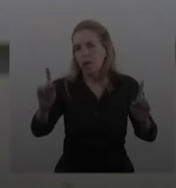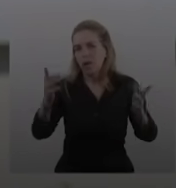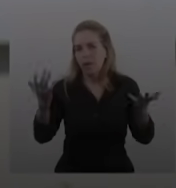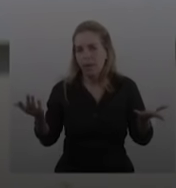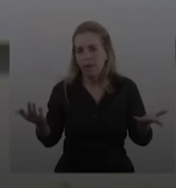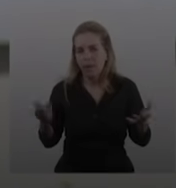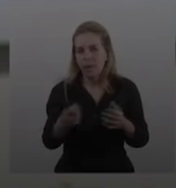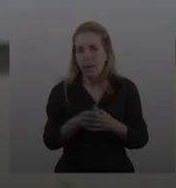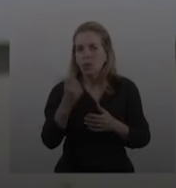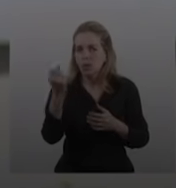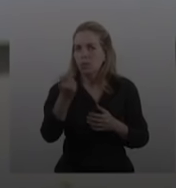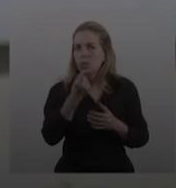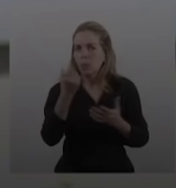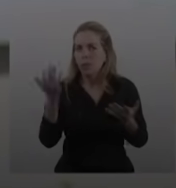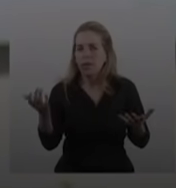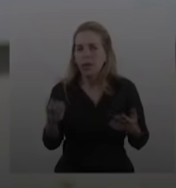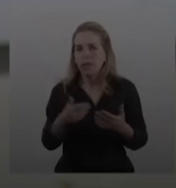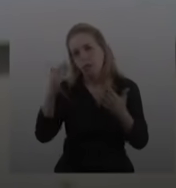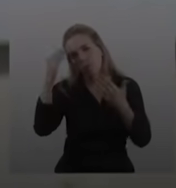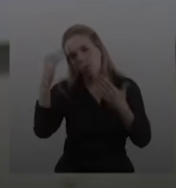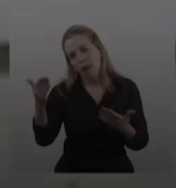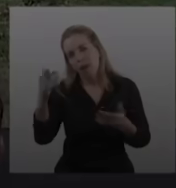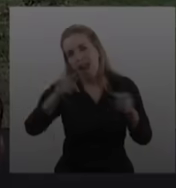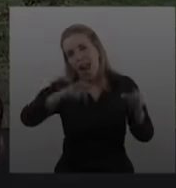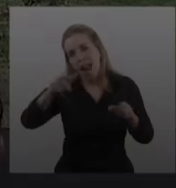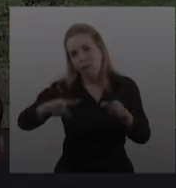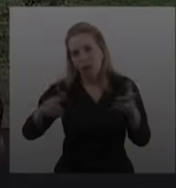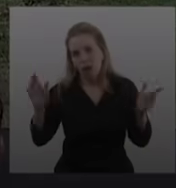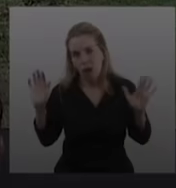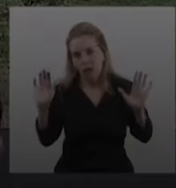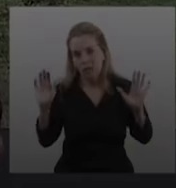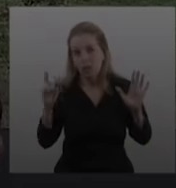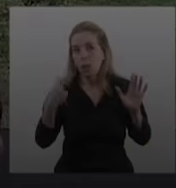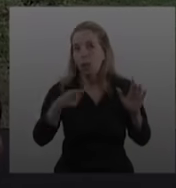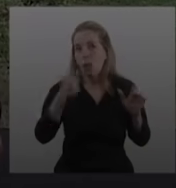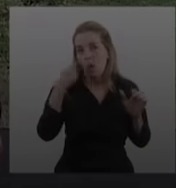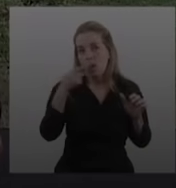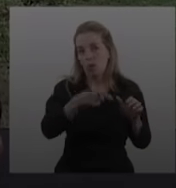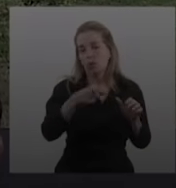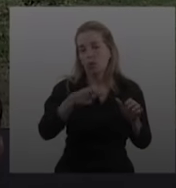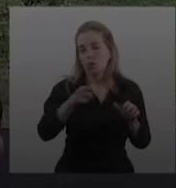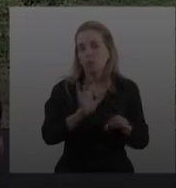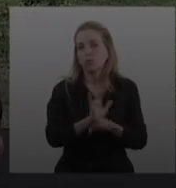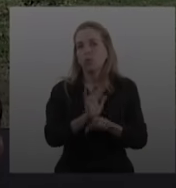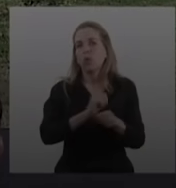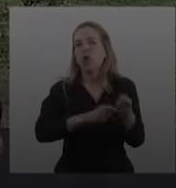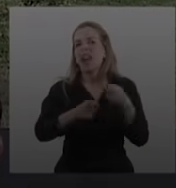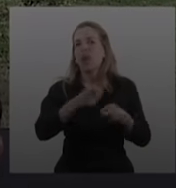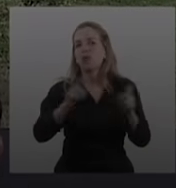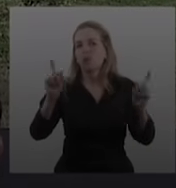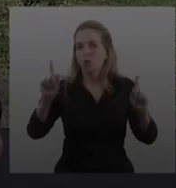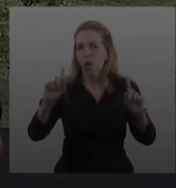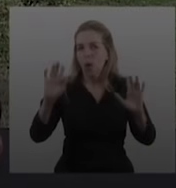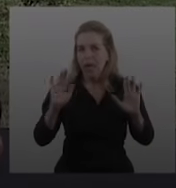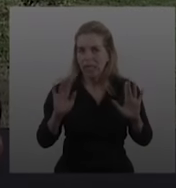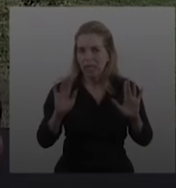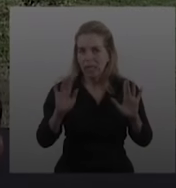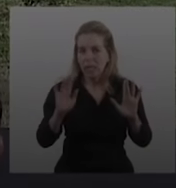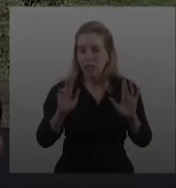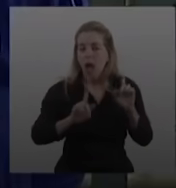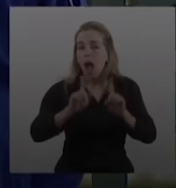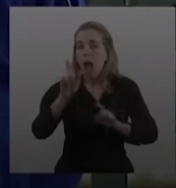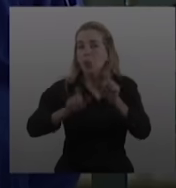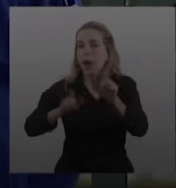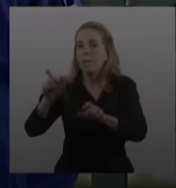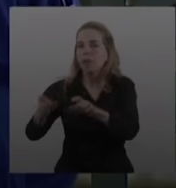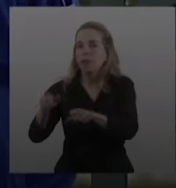pase, no lo es. Pero tampoco es un negocio, porque hay quienes con esas